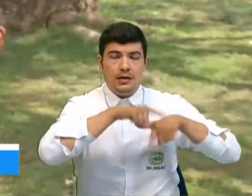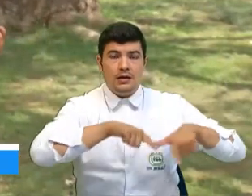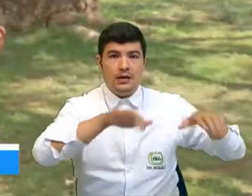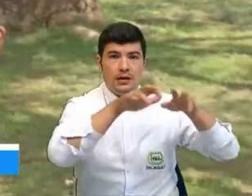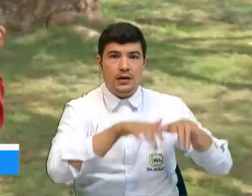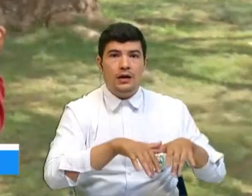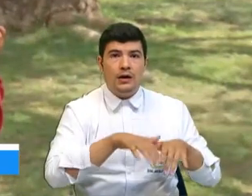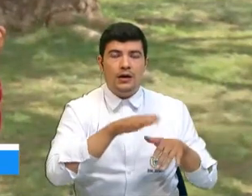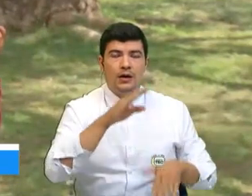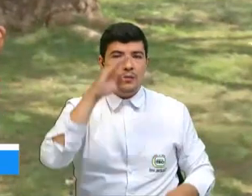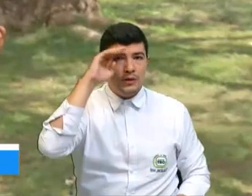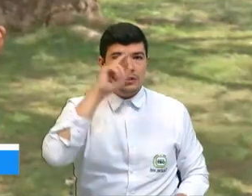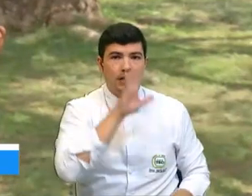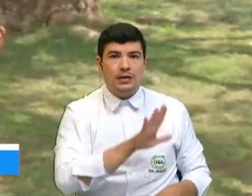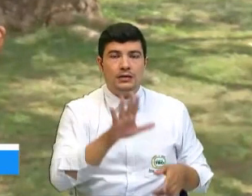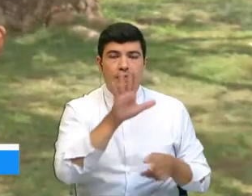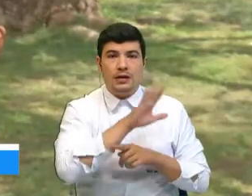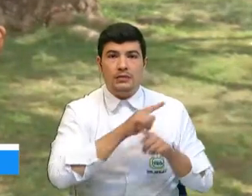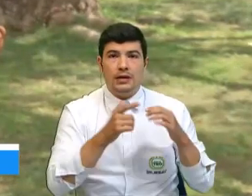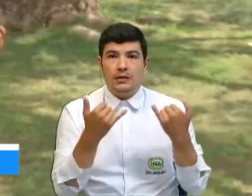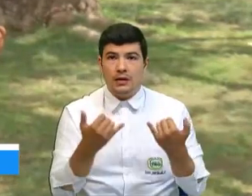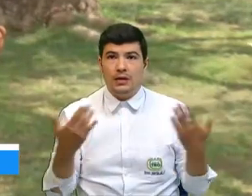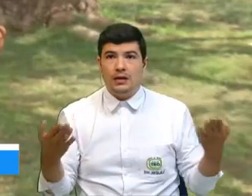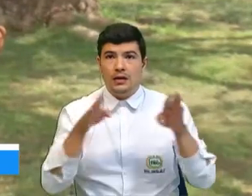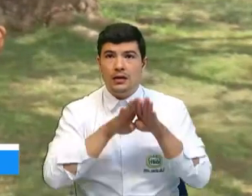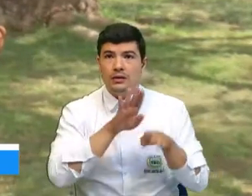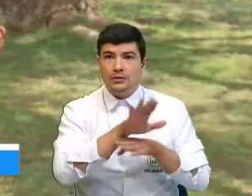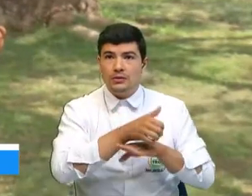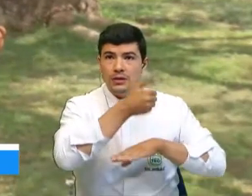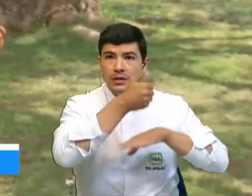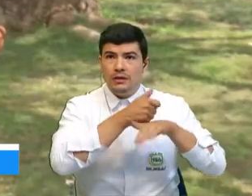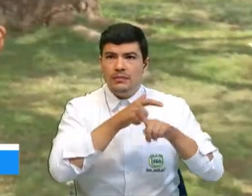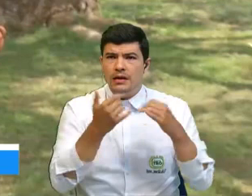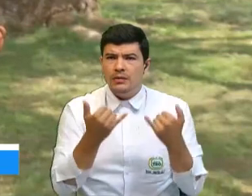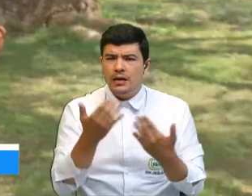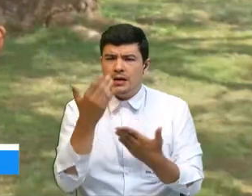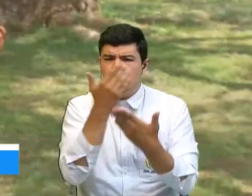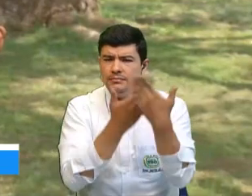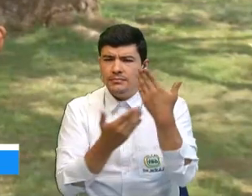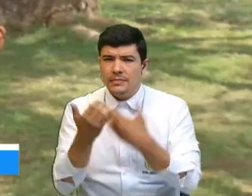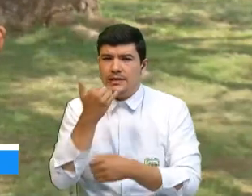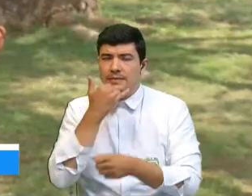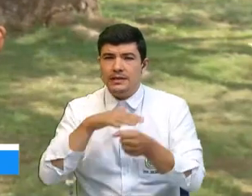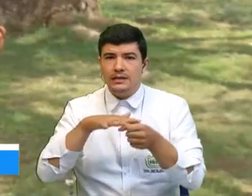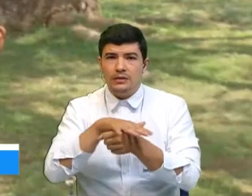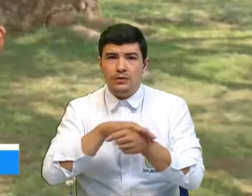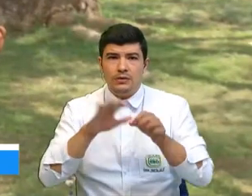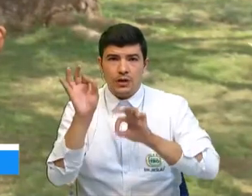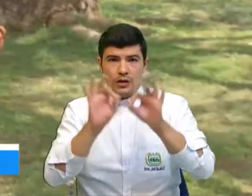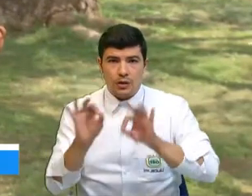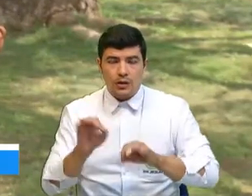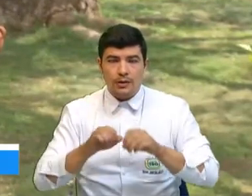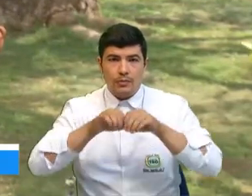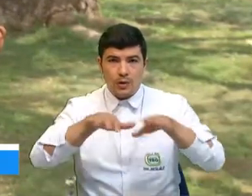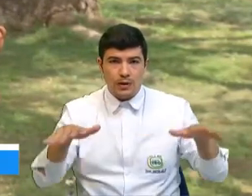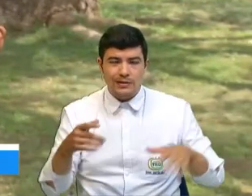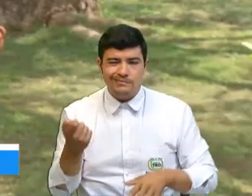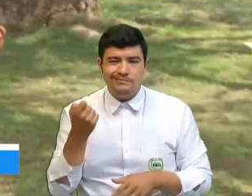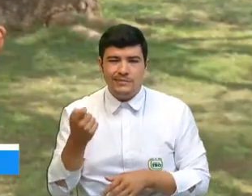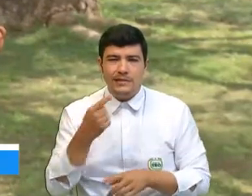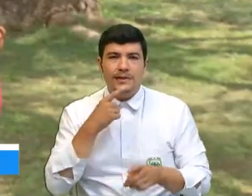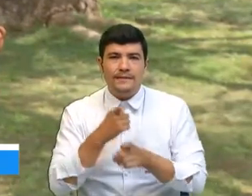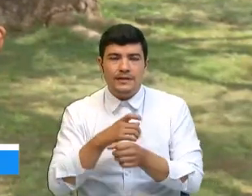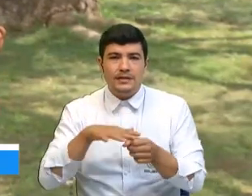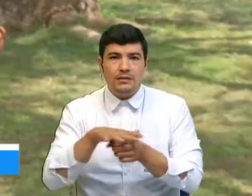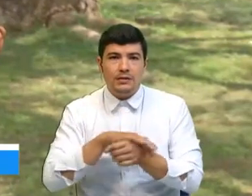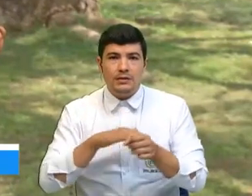Norte de Santander. A puerta cerrada, los altos mandos oficiales están analizando esta situación de orden público, esta tensa situación, por así llamarla, en lo que